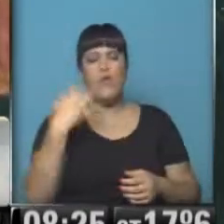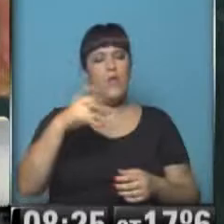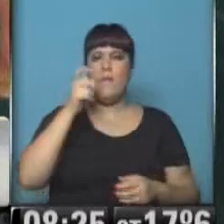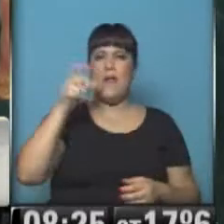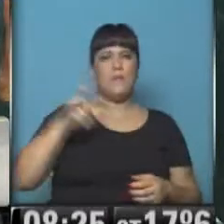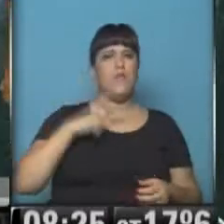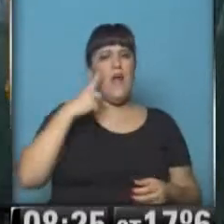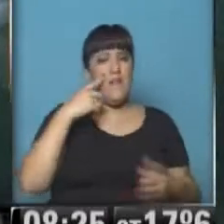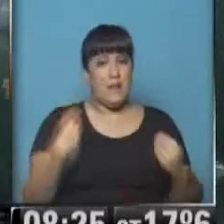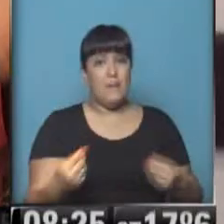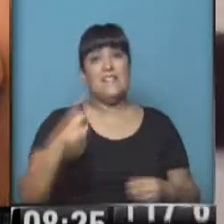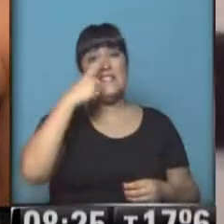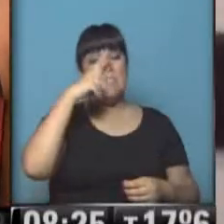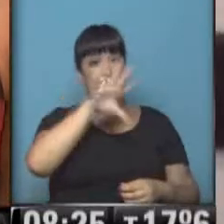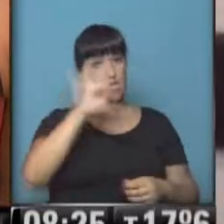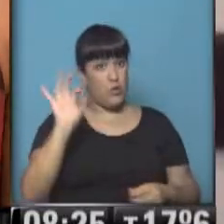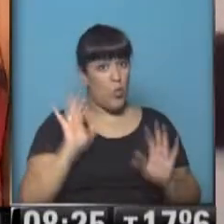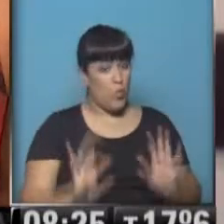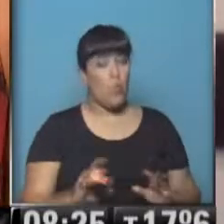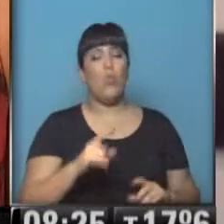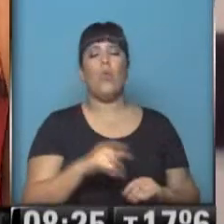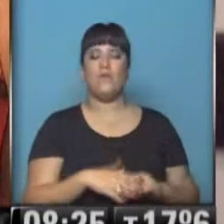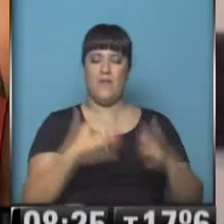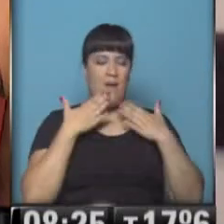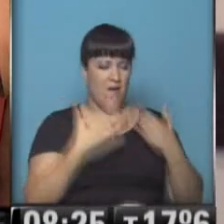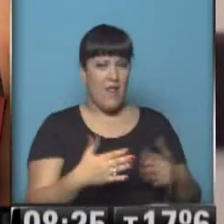formulado 750 causas vamos a seguir en el caso de cerca gracias a raúl como siempre